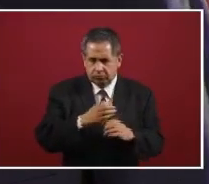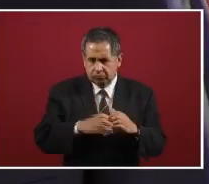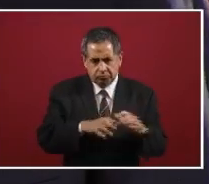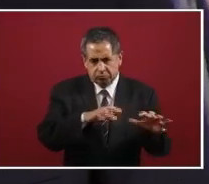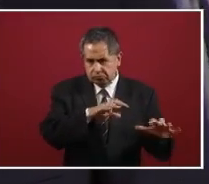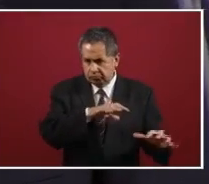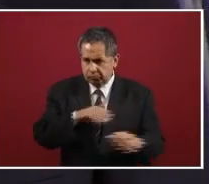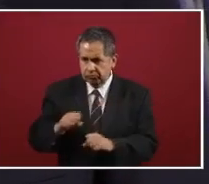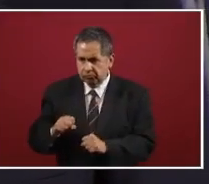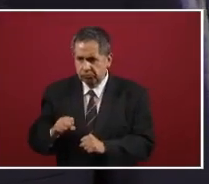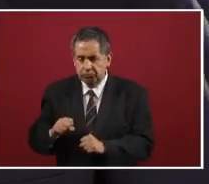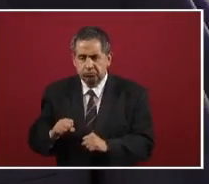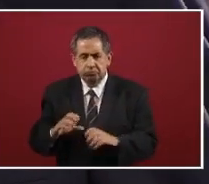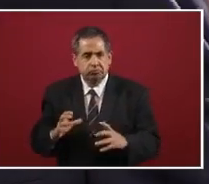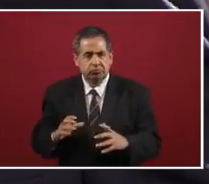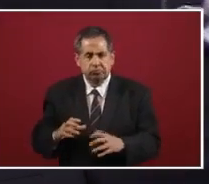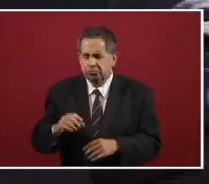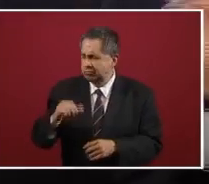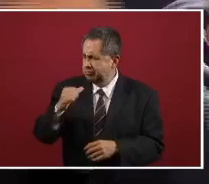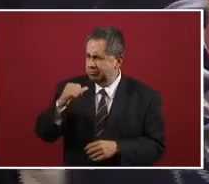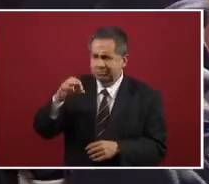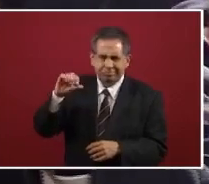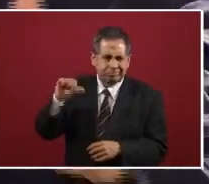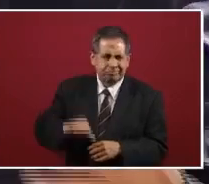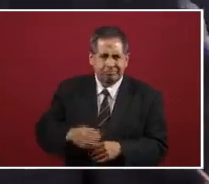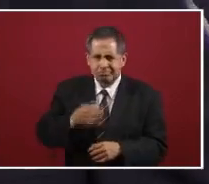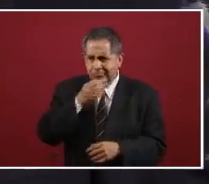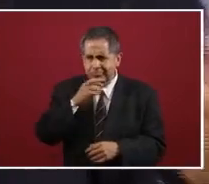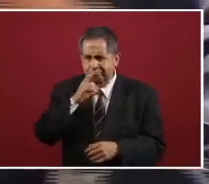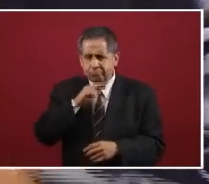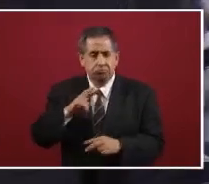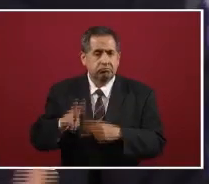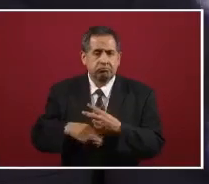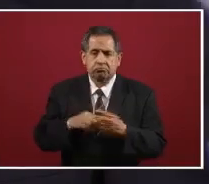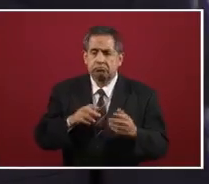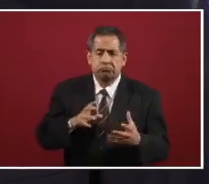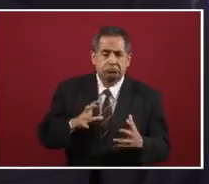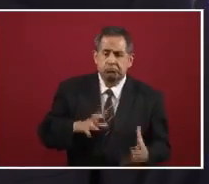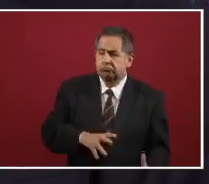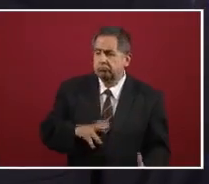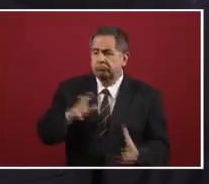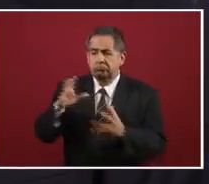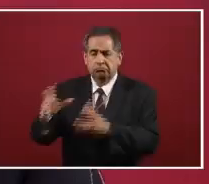confisquen, de inmediato se van a entregar